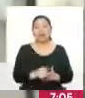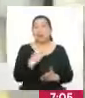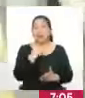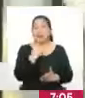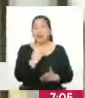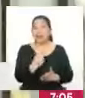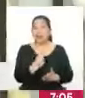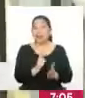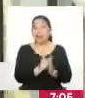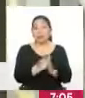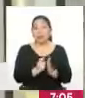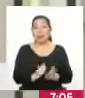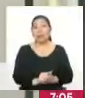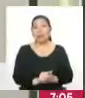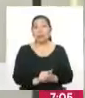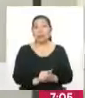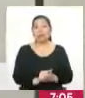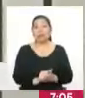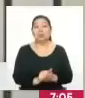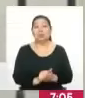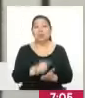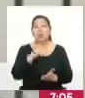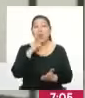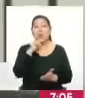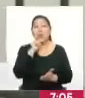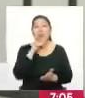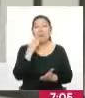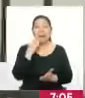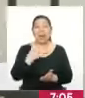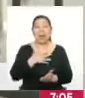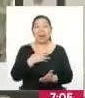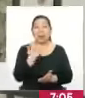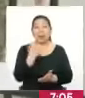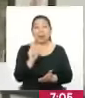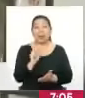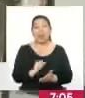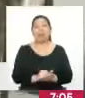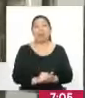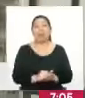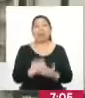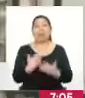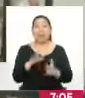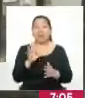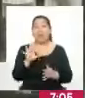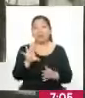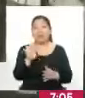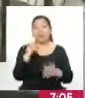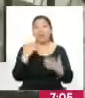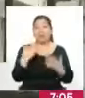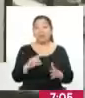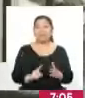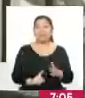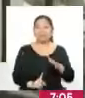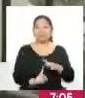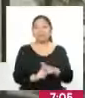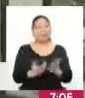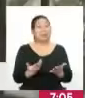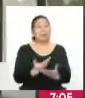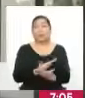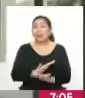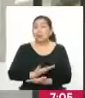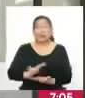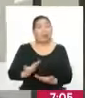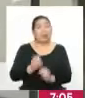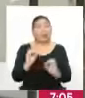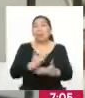unos minutos que la joven madre de 30 años, Gabriela Sevilla, ha sido encontrada lamentablemente sin